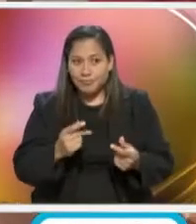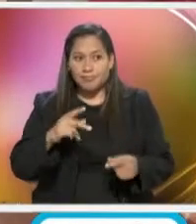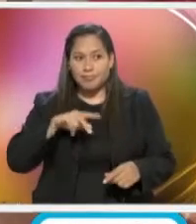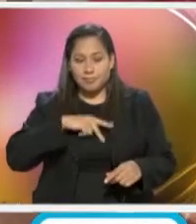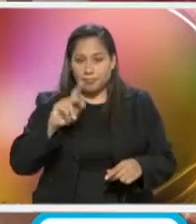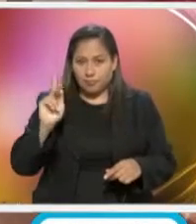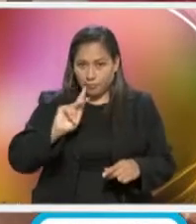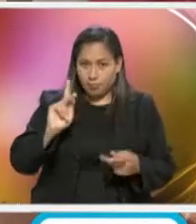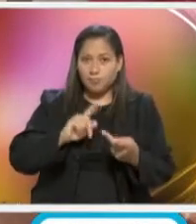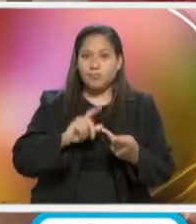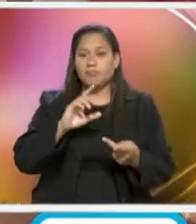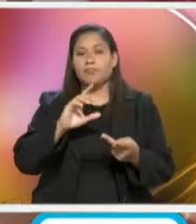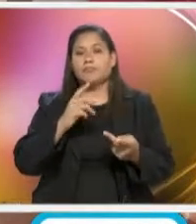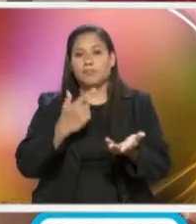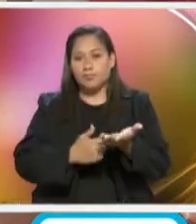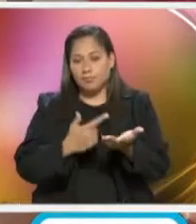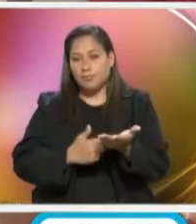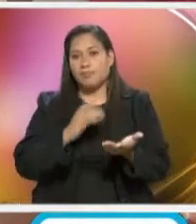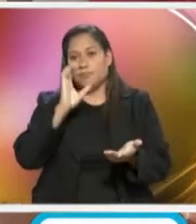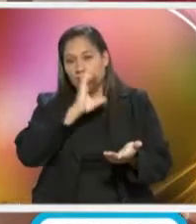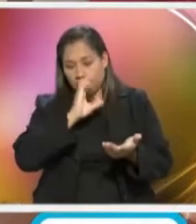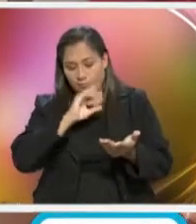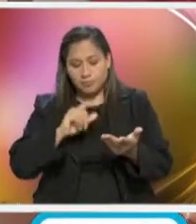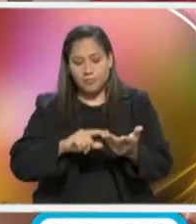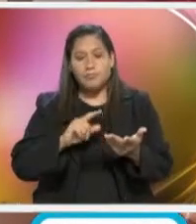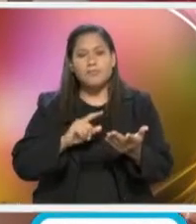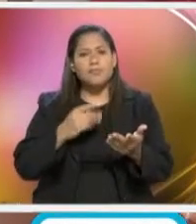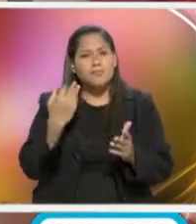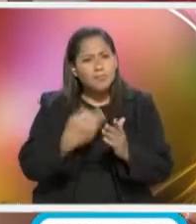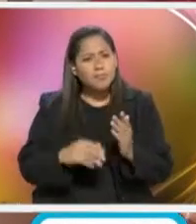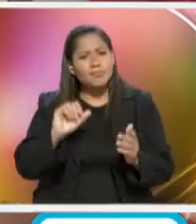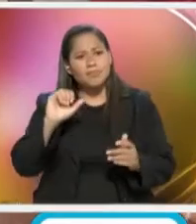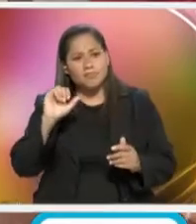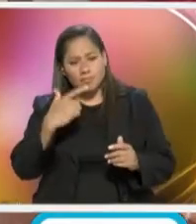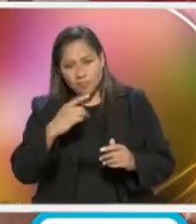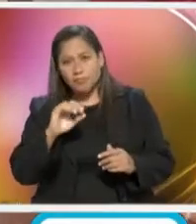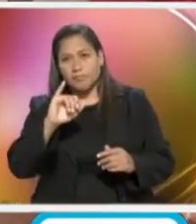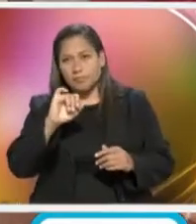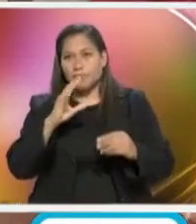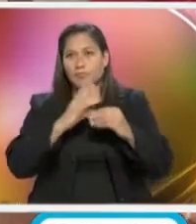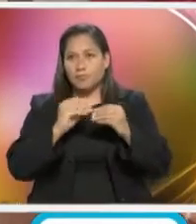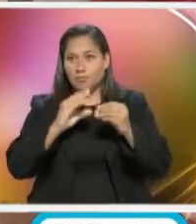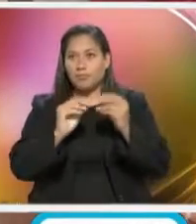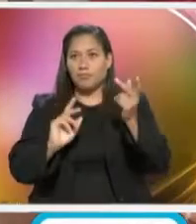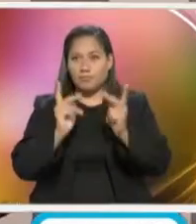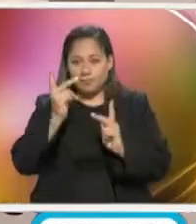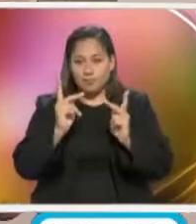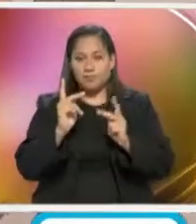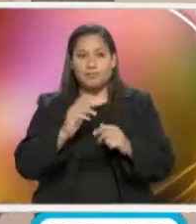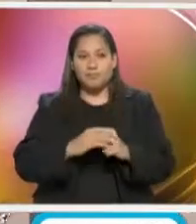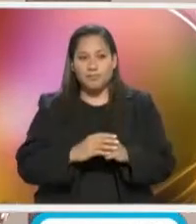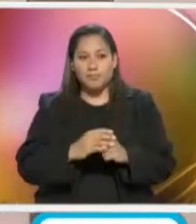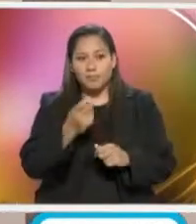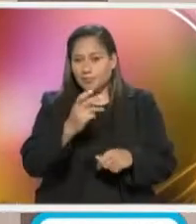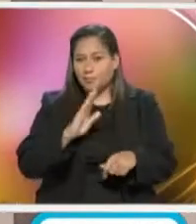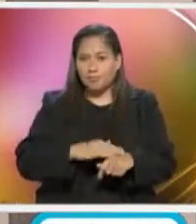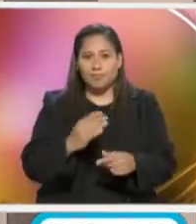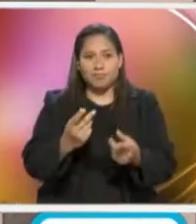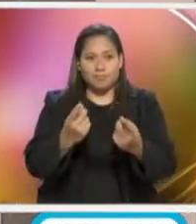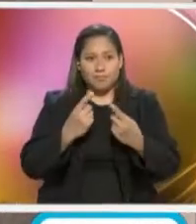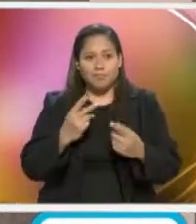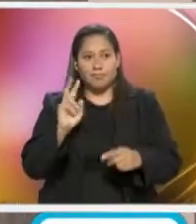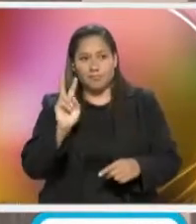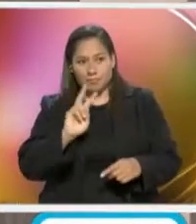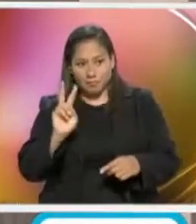tuvo proteína, tuvo carbohidrato, pero me parece que le falta algo, ¿verdad? Le falta frutas y verduras, que es lo que nos aporta vitaminas